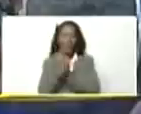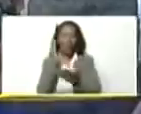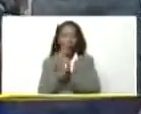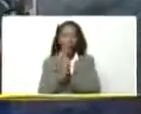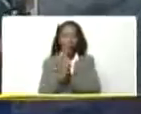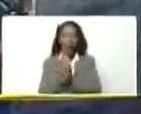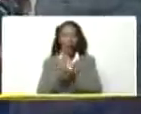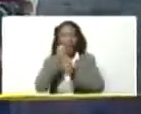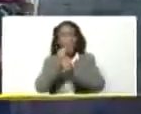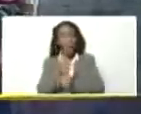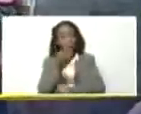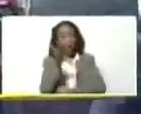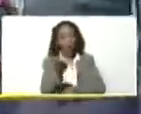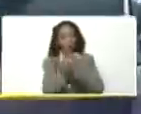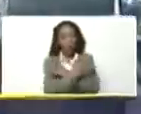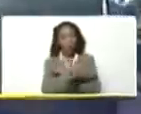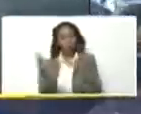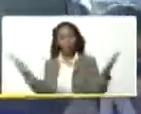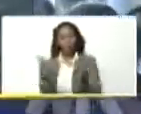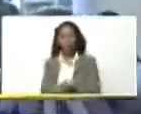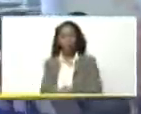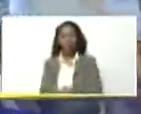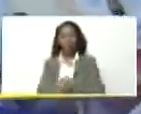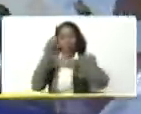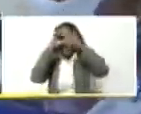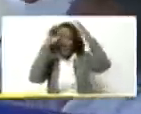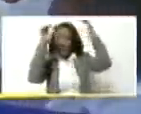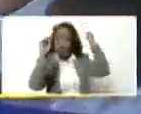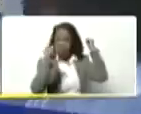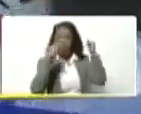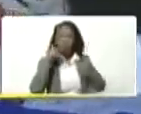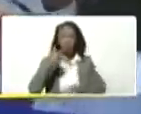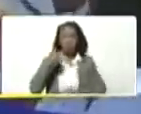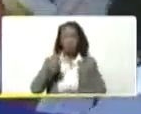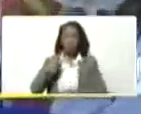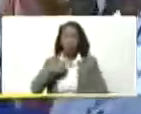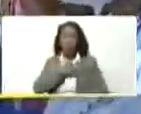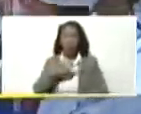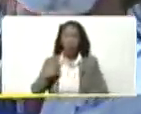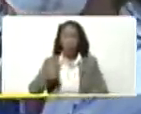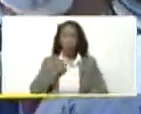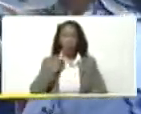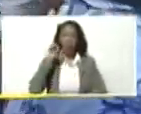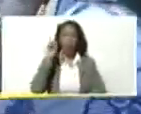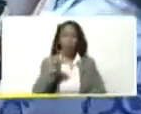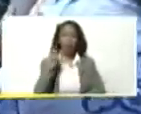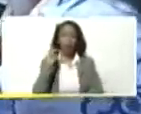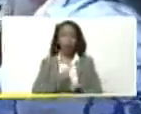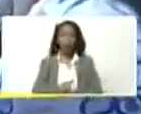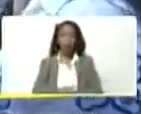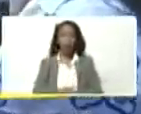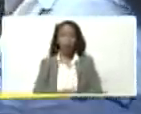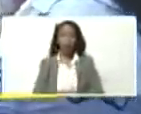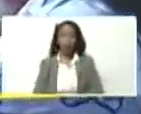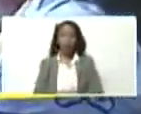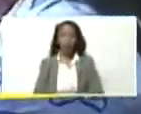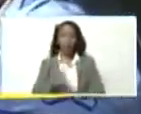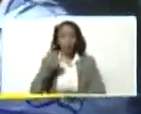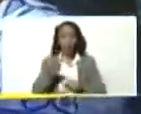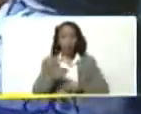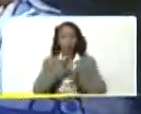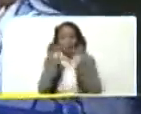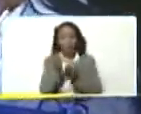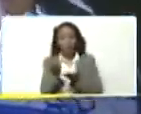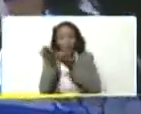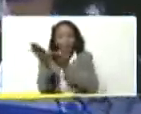brazos abiertos. Nicaragüita, embajadora. Quiero aprovechar también para entregarle un recuerdito.